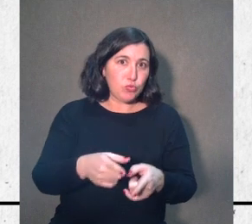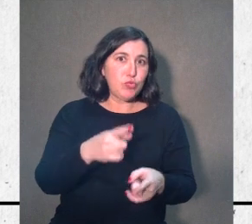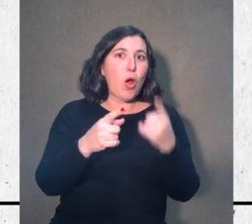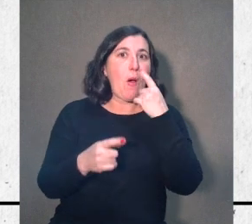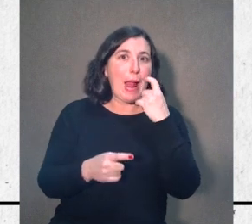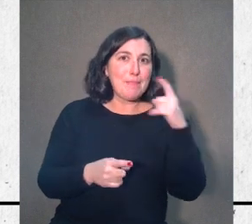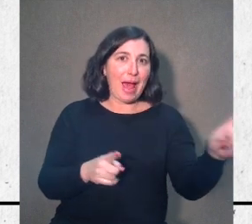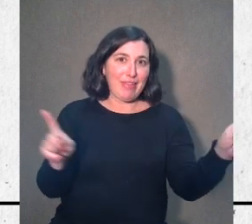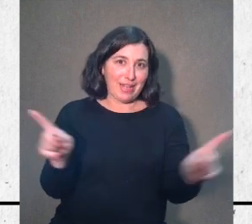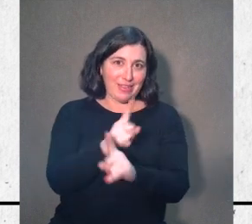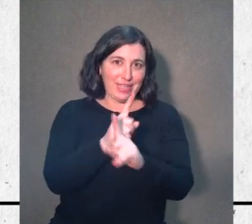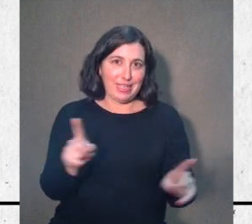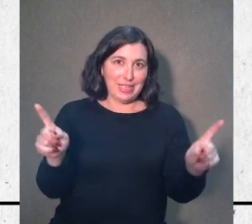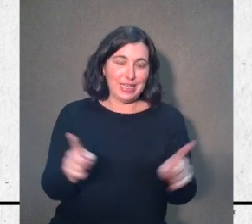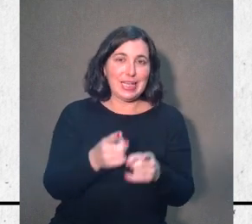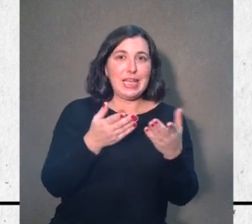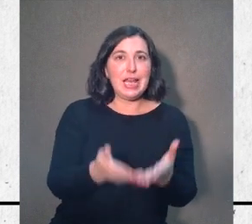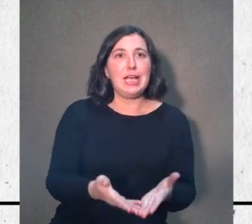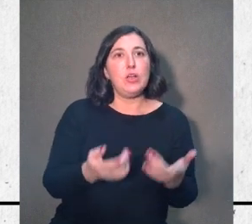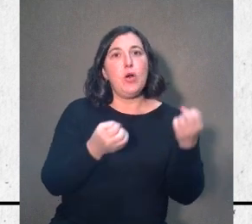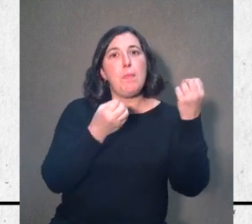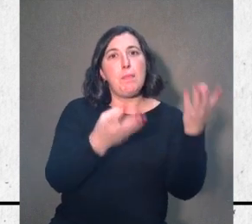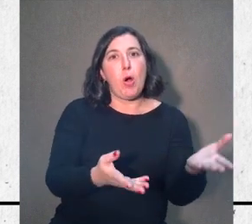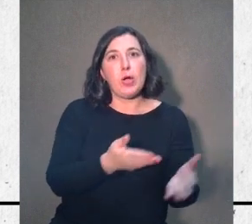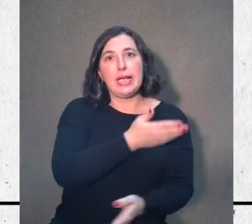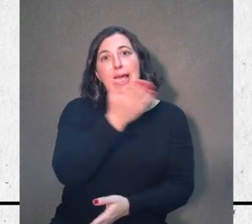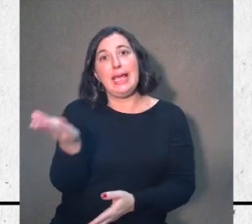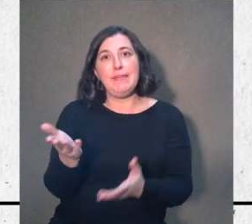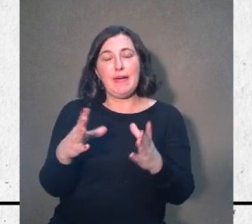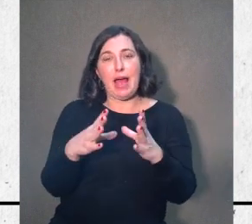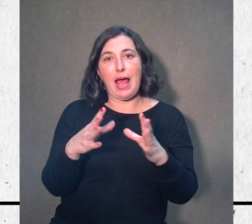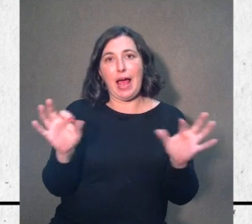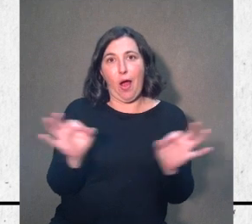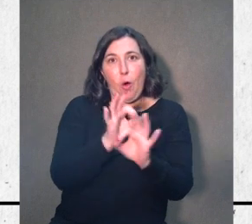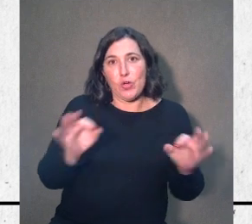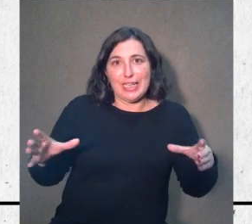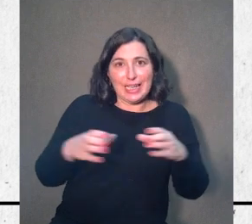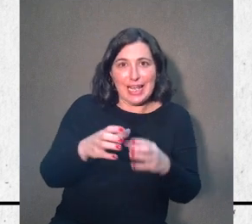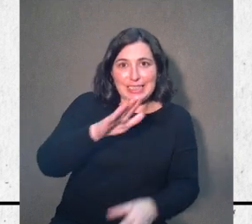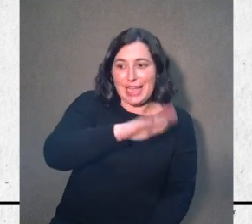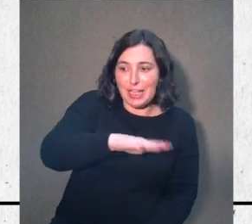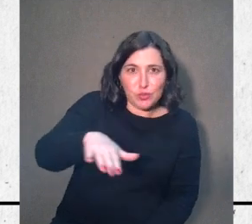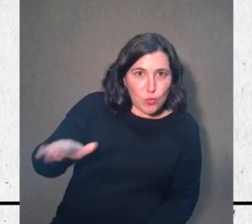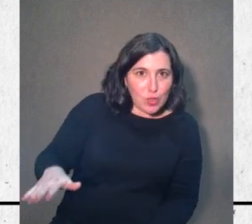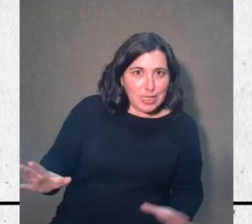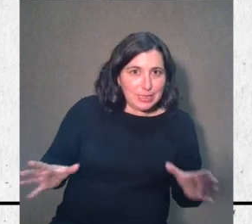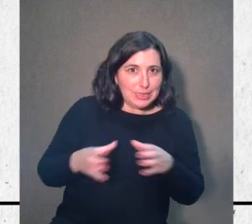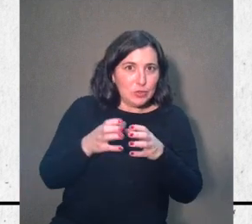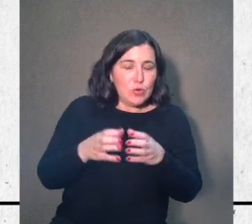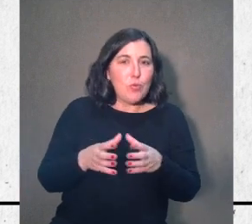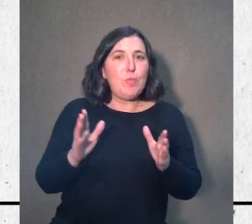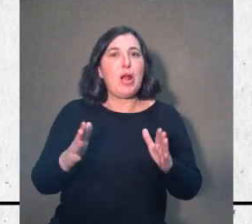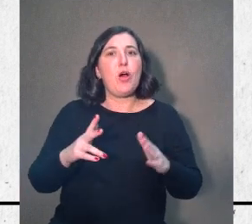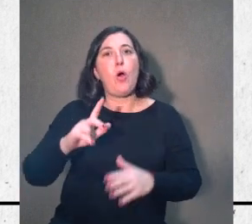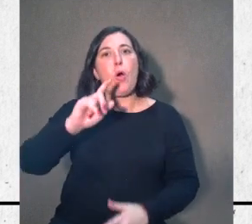una orquesta estudiantil, o sea, era una orquesta de cámara, ensayábamos en el Hogar Húngaro, en la calle Garibaldi,